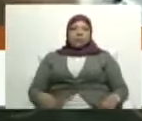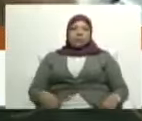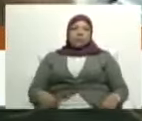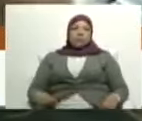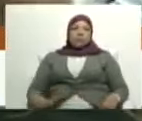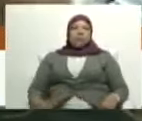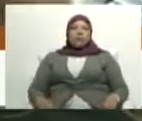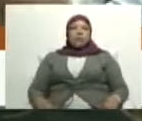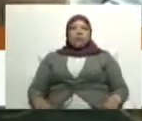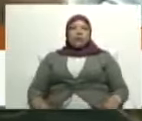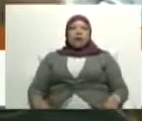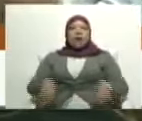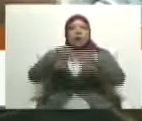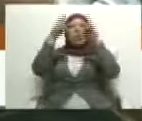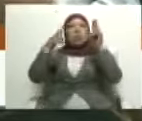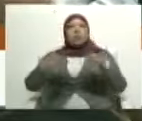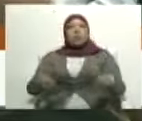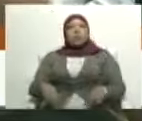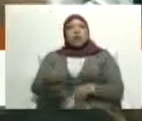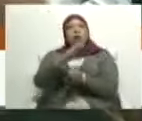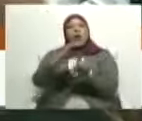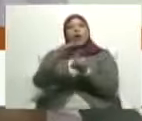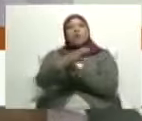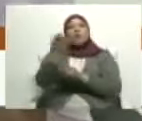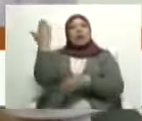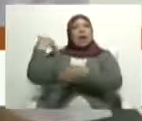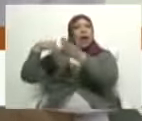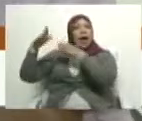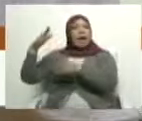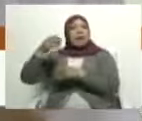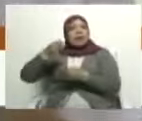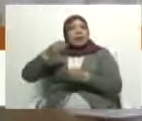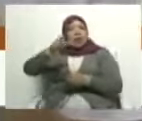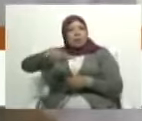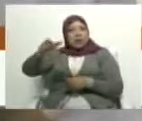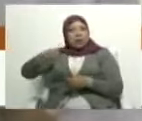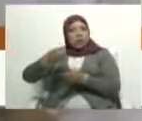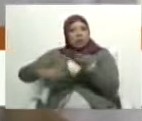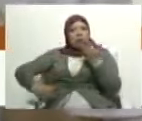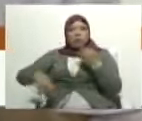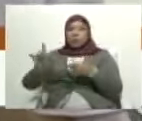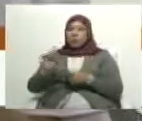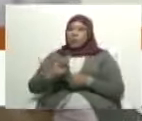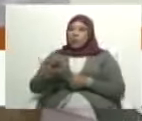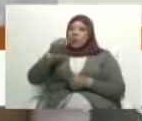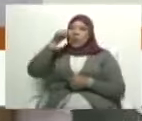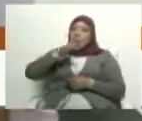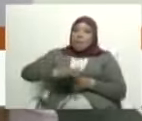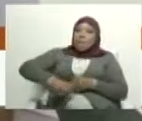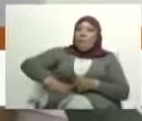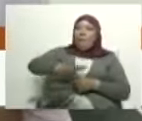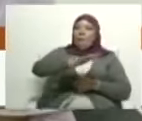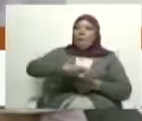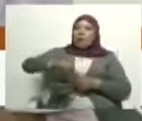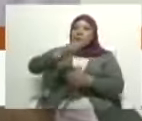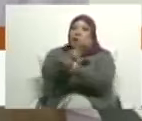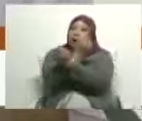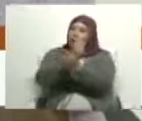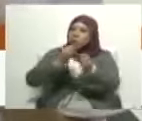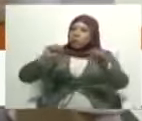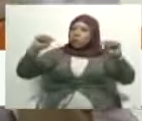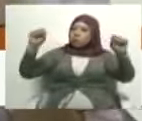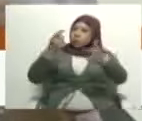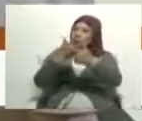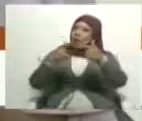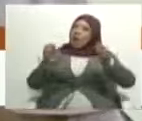los museos y la cultura era de las élites. La cultura es la que hacen los pueblos, la cultura de la resistencia heroica